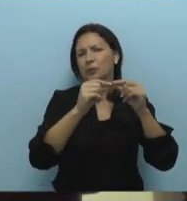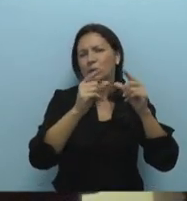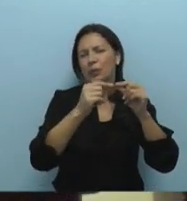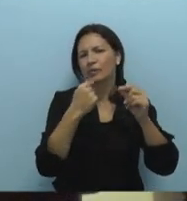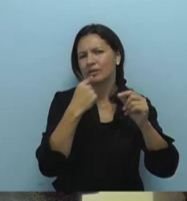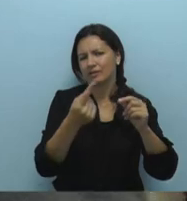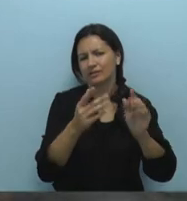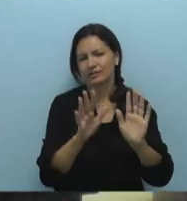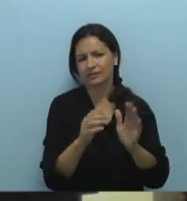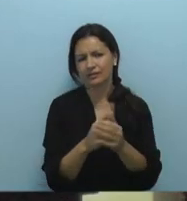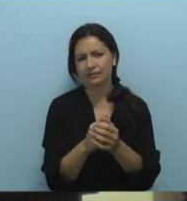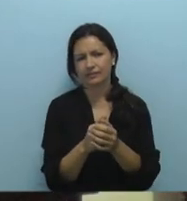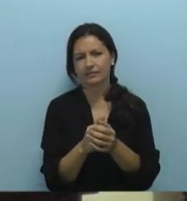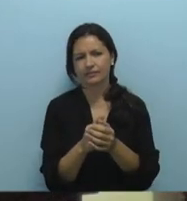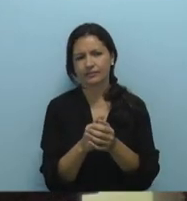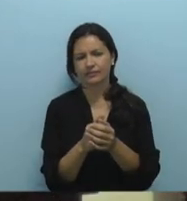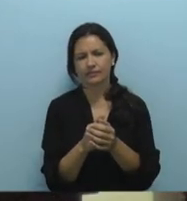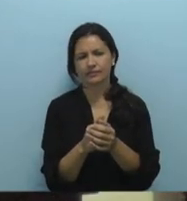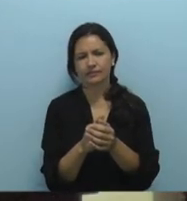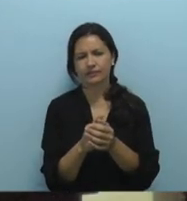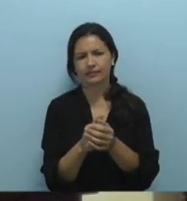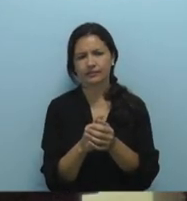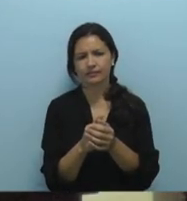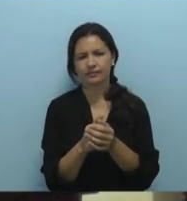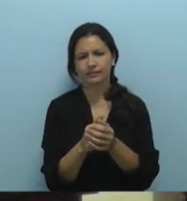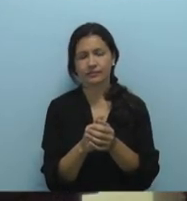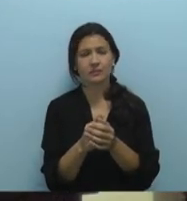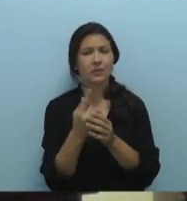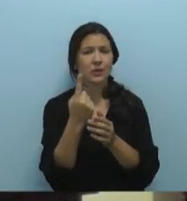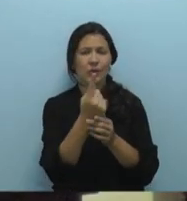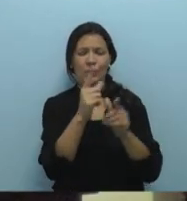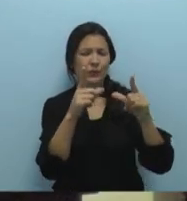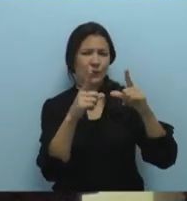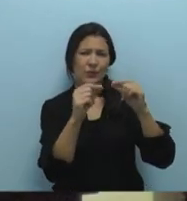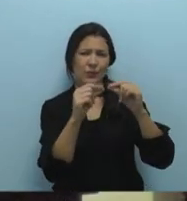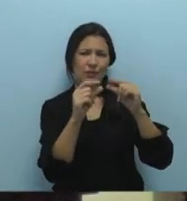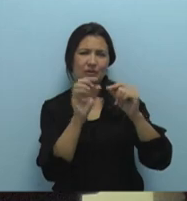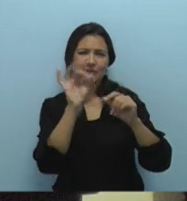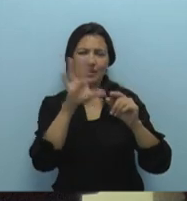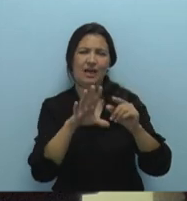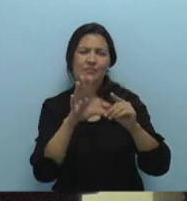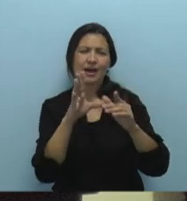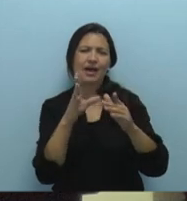toda la macroeconomía del país, estamos hablando solo de un dato de la macroeconomía, que es